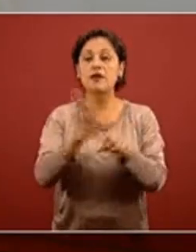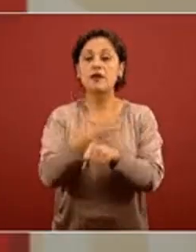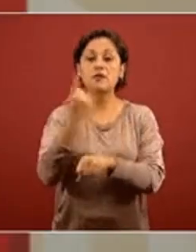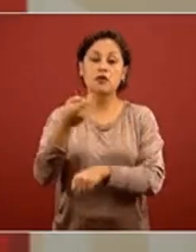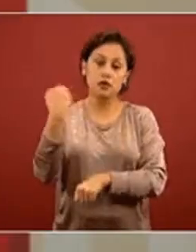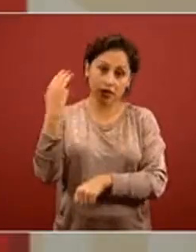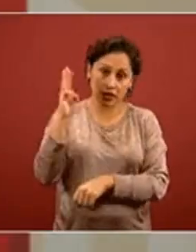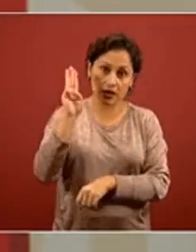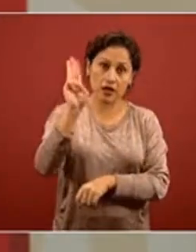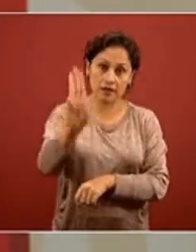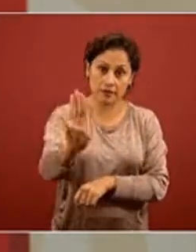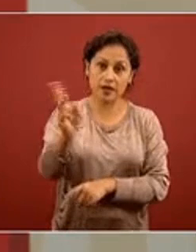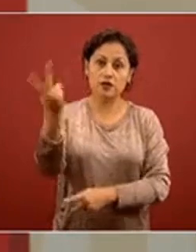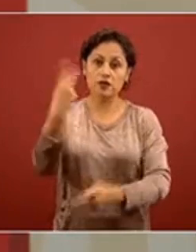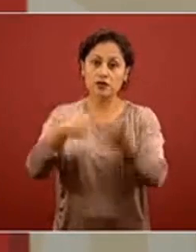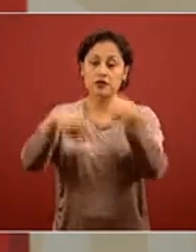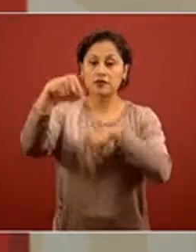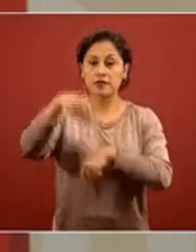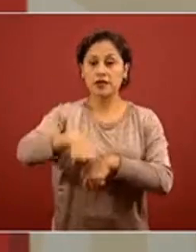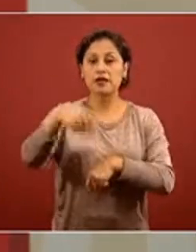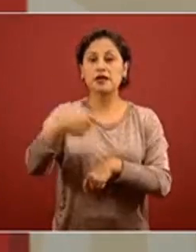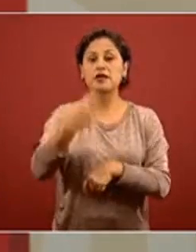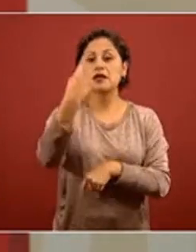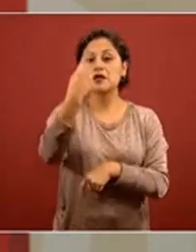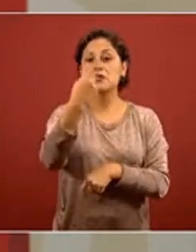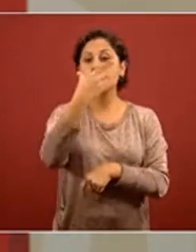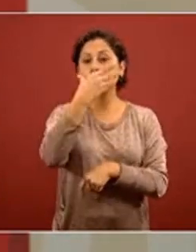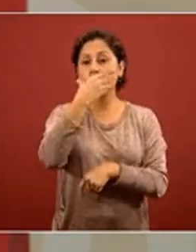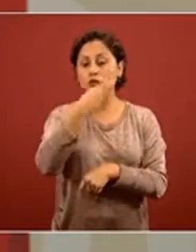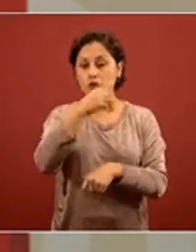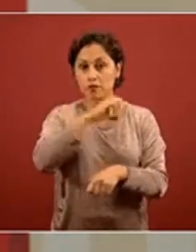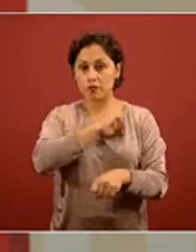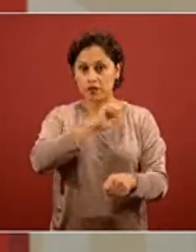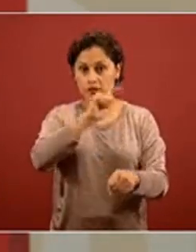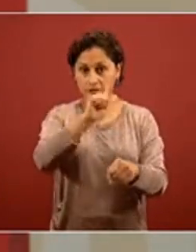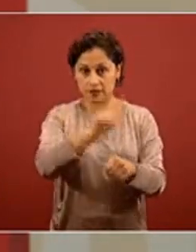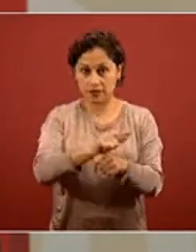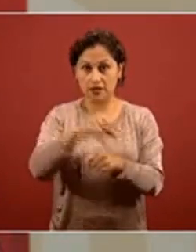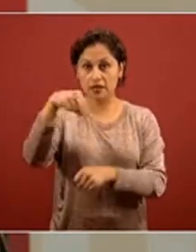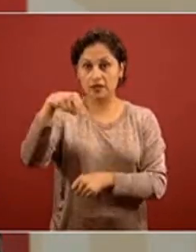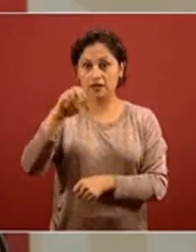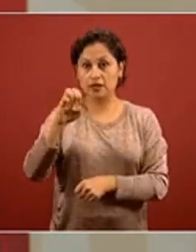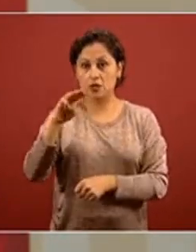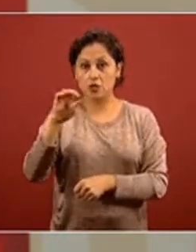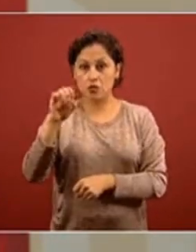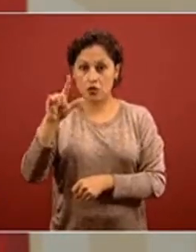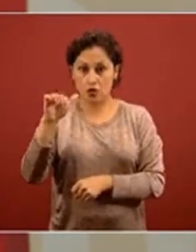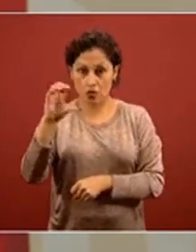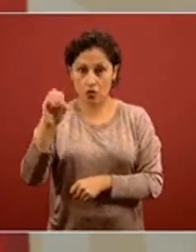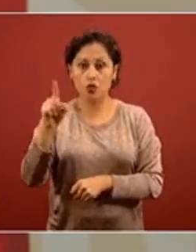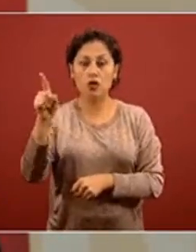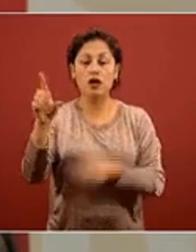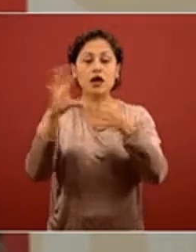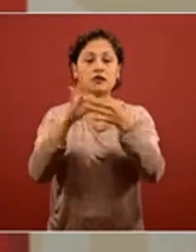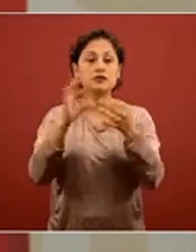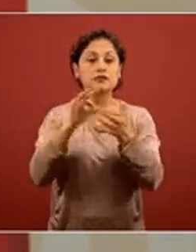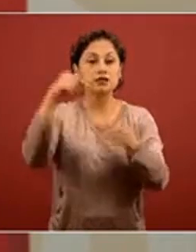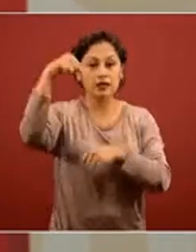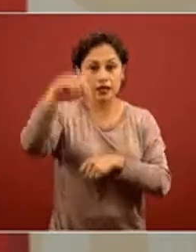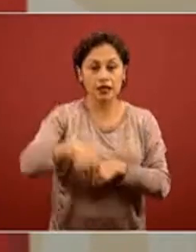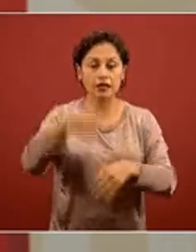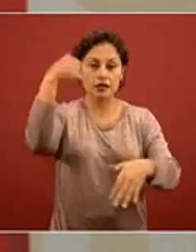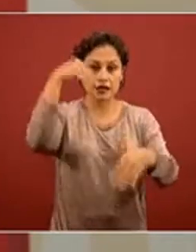inmunólogo muy conocido y reconocido en México que nos va a hablar de la fisiopatología de la enfermedad, incluyendo la